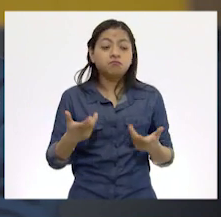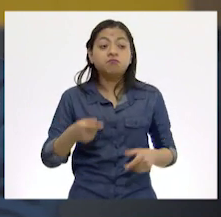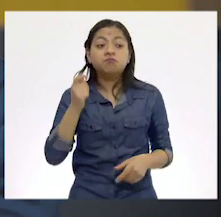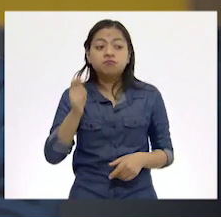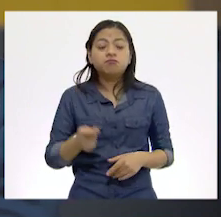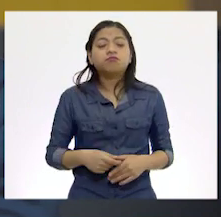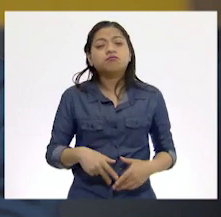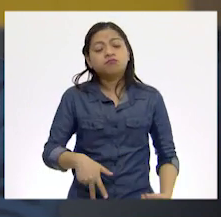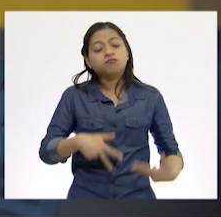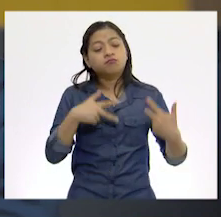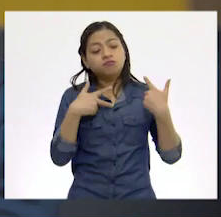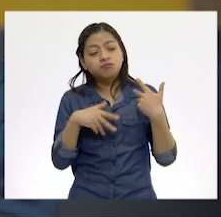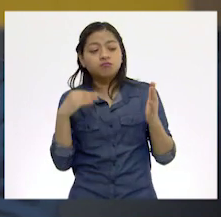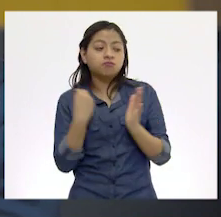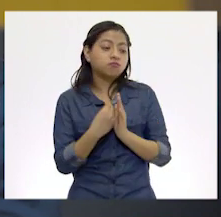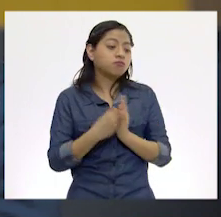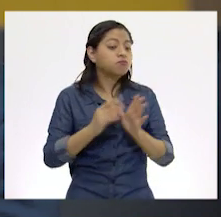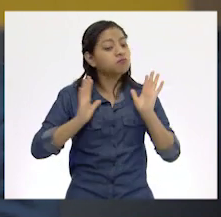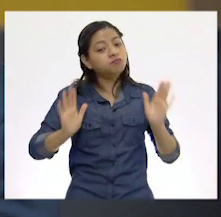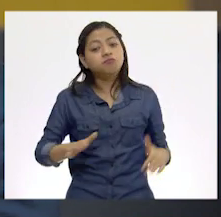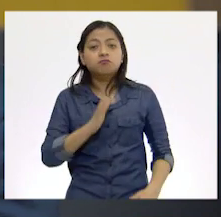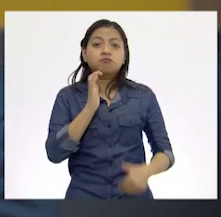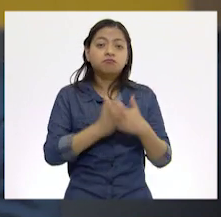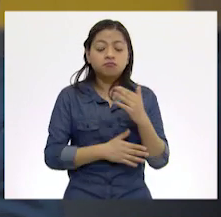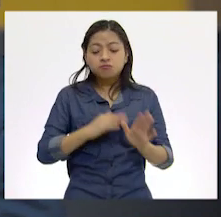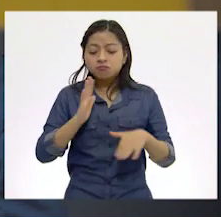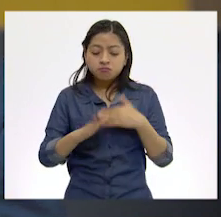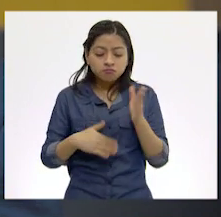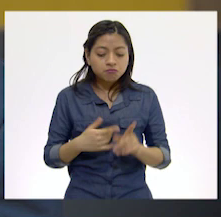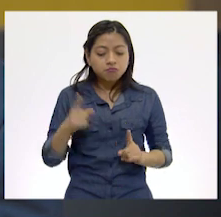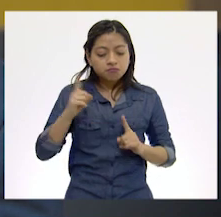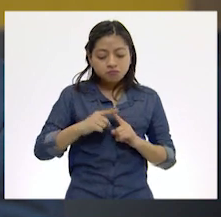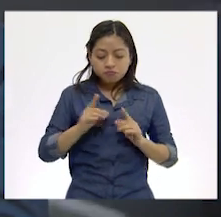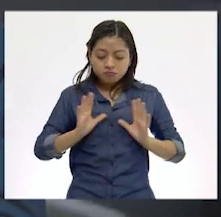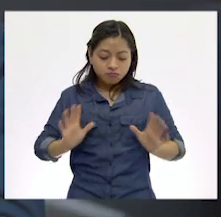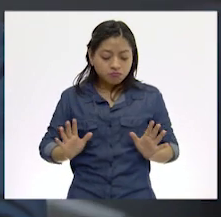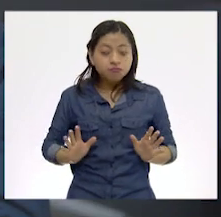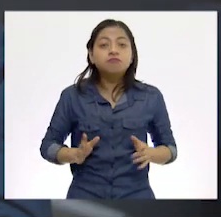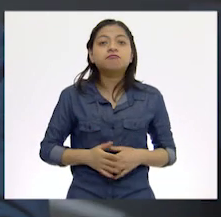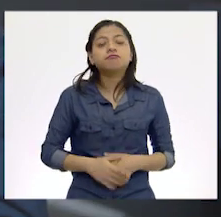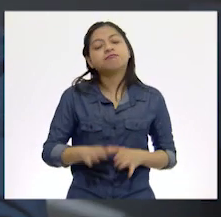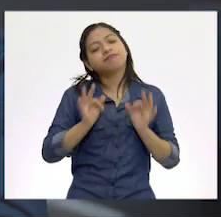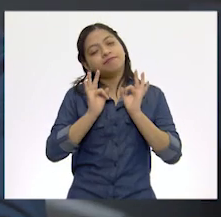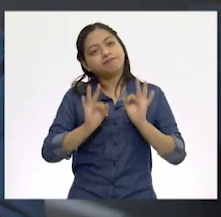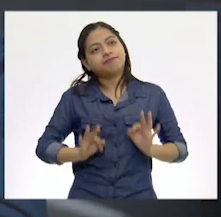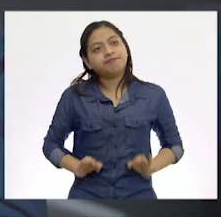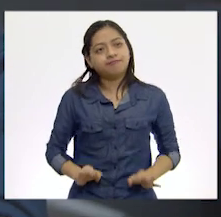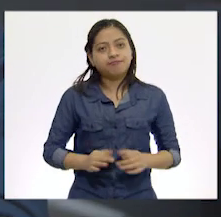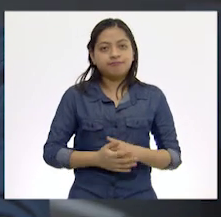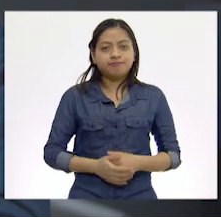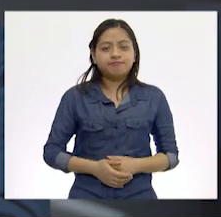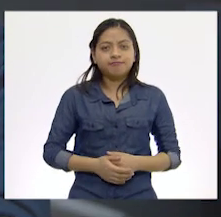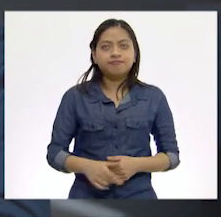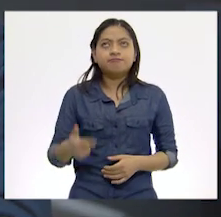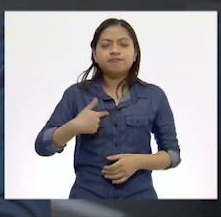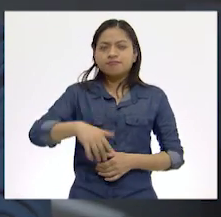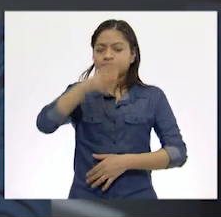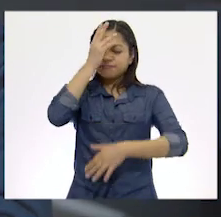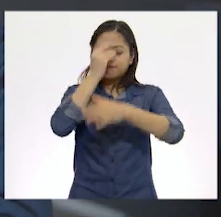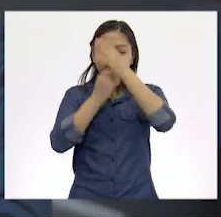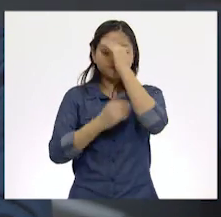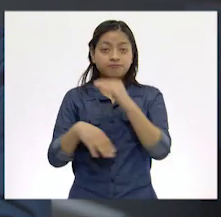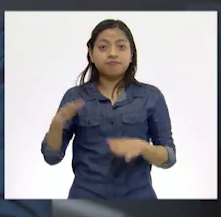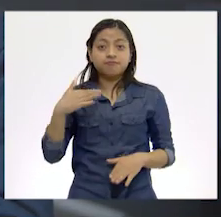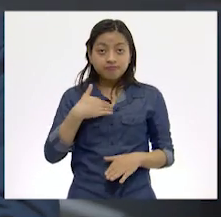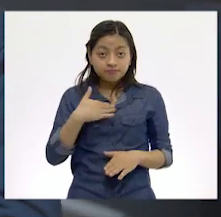clases y ya hago mis tareas y ya me relajo. ¿Qué me ha parecido aprender sobre en mi